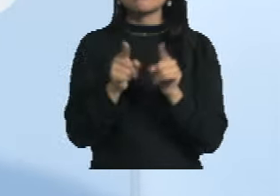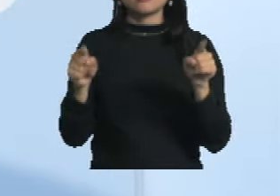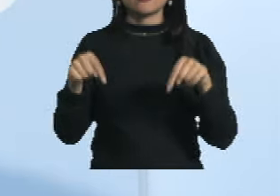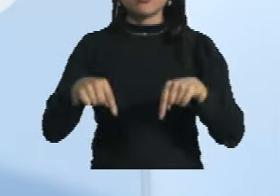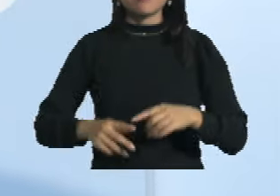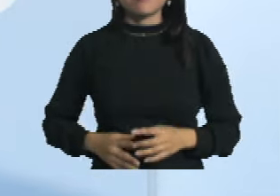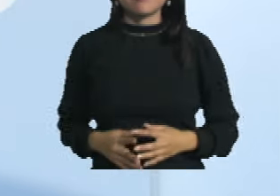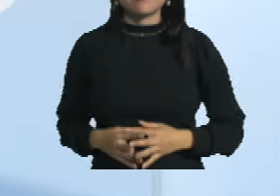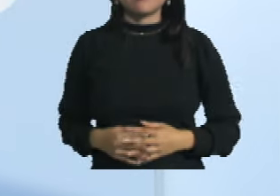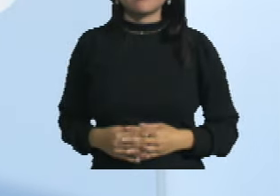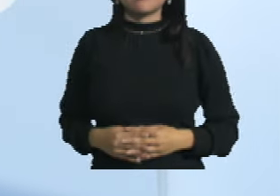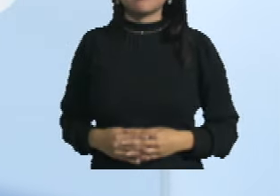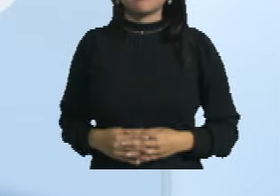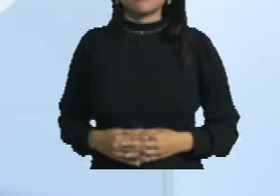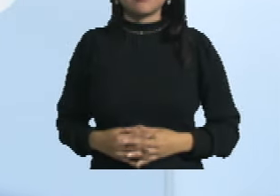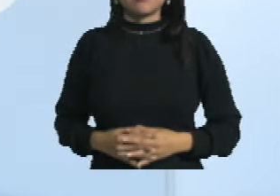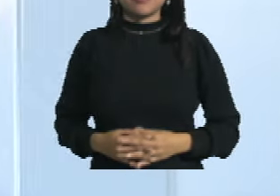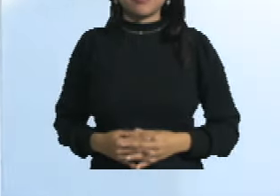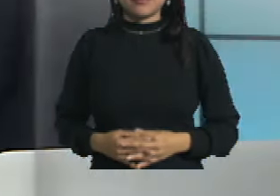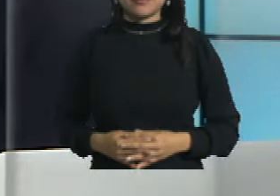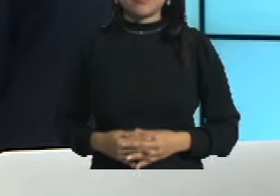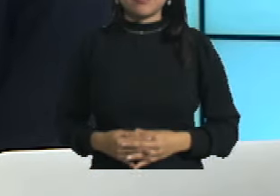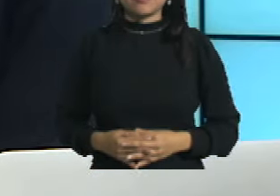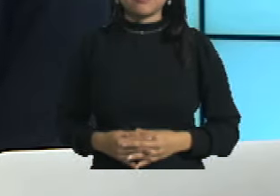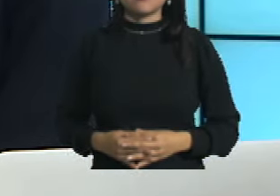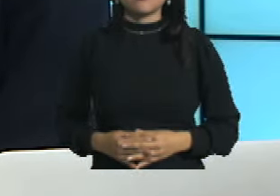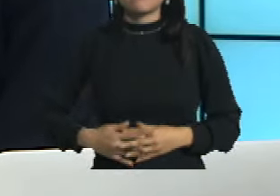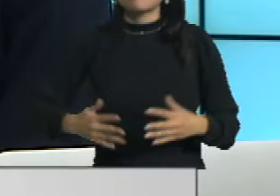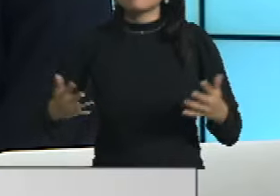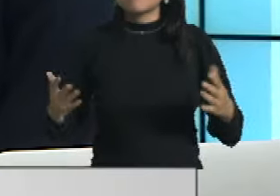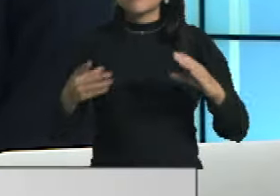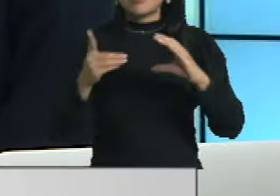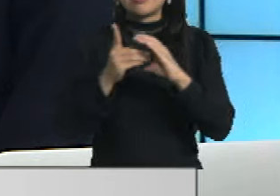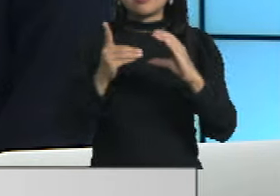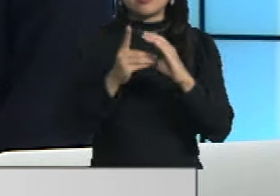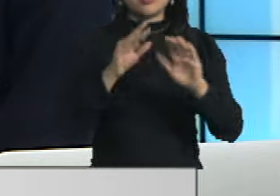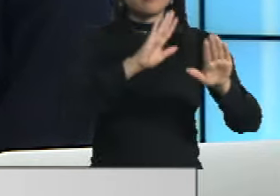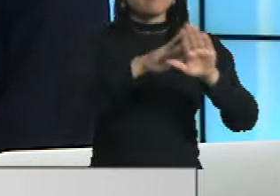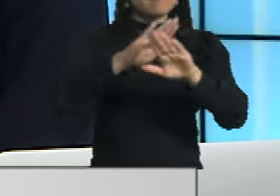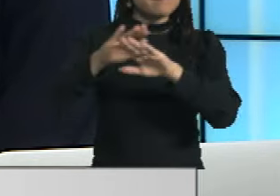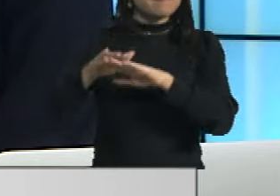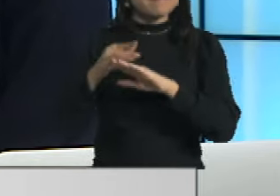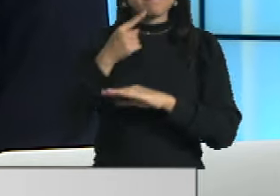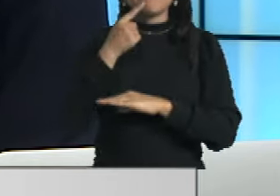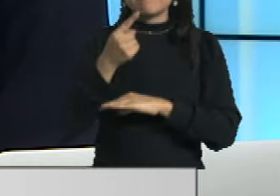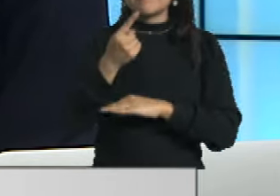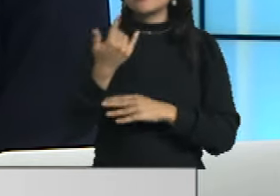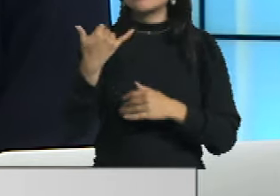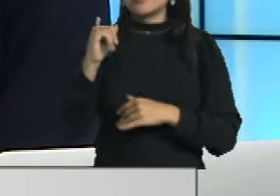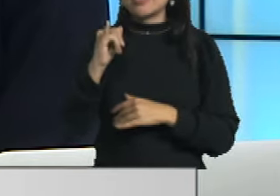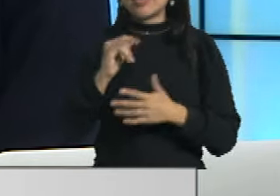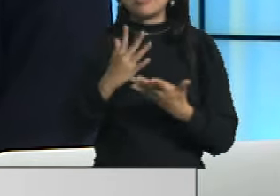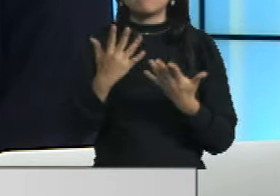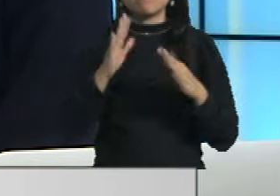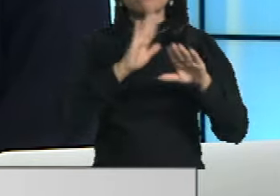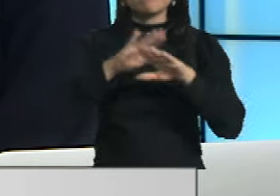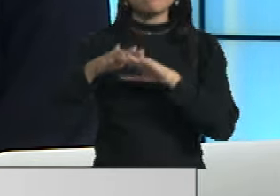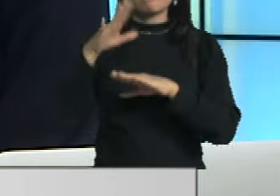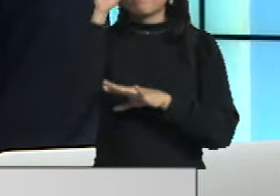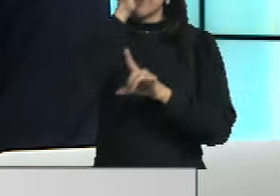Noticia en desarrollo en CMI. El DANE acaba de confirmar que subió el desempleo para el mes de agosto